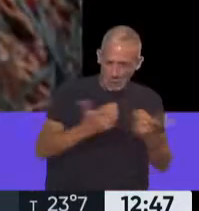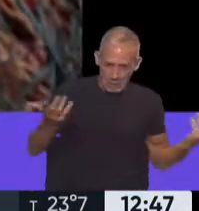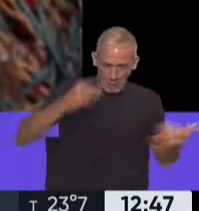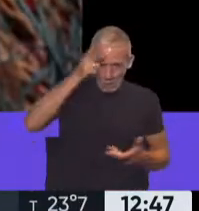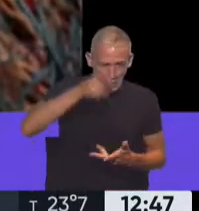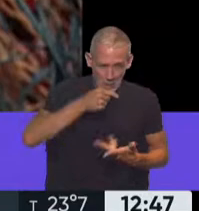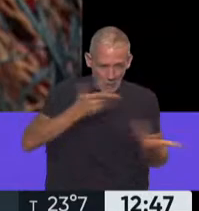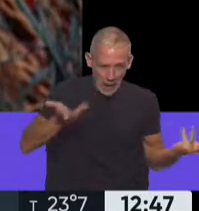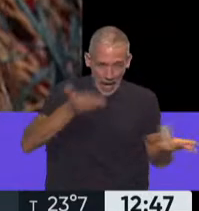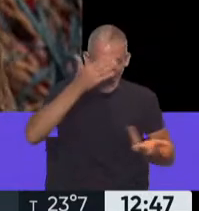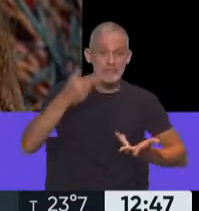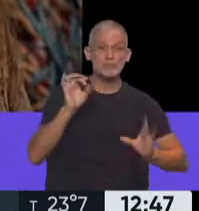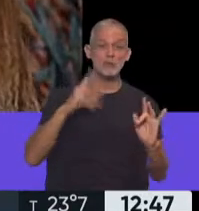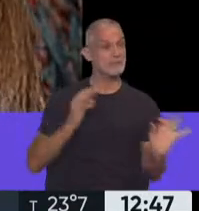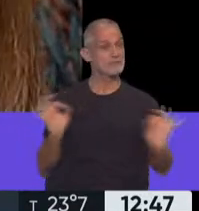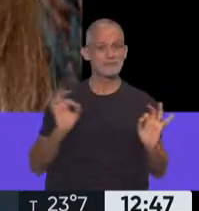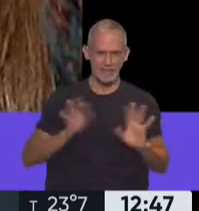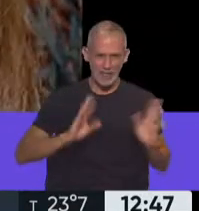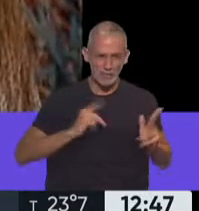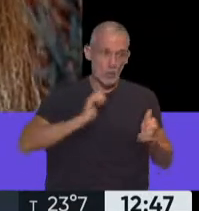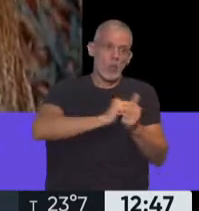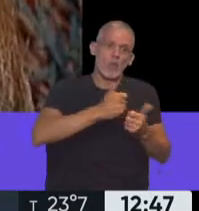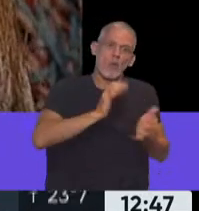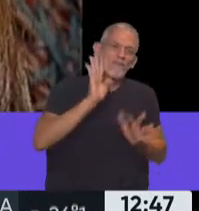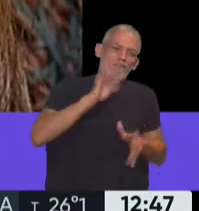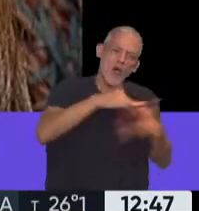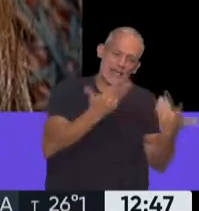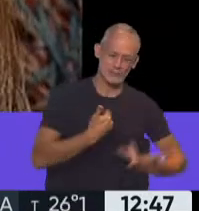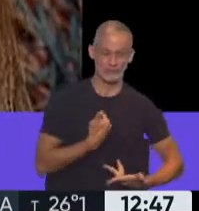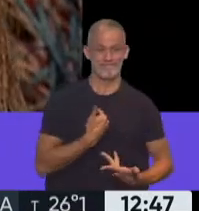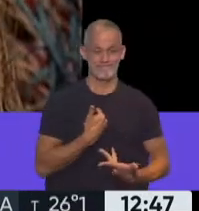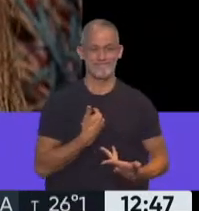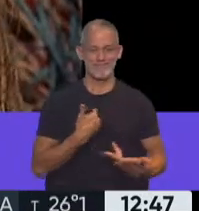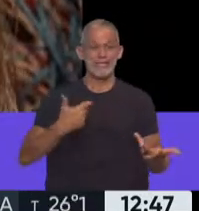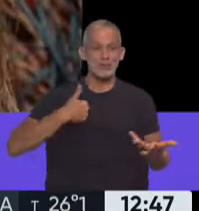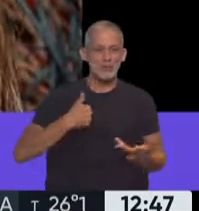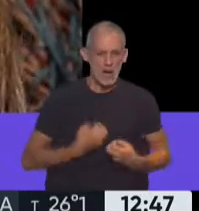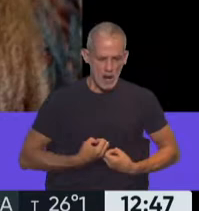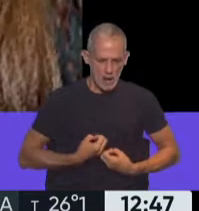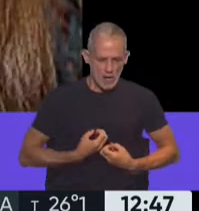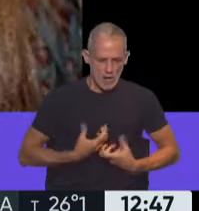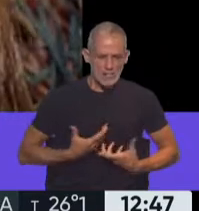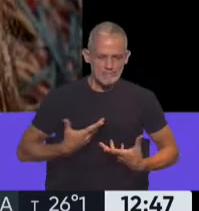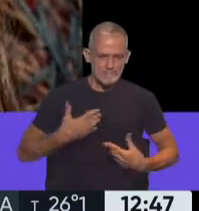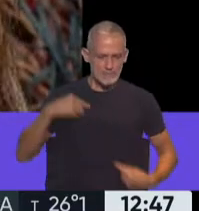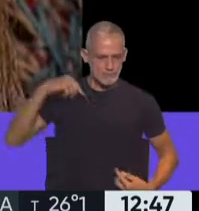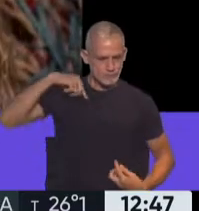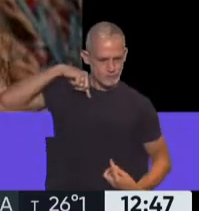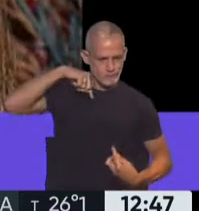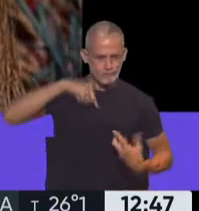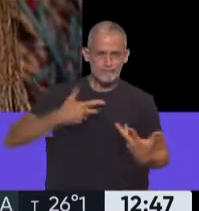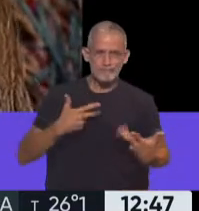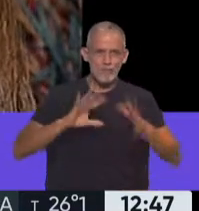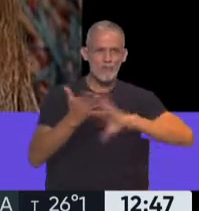entonces esa situación va es generando no ahí empieza a generar un serio conflicto mi